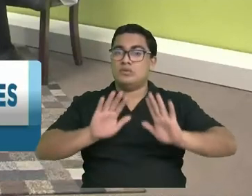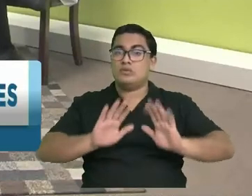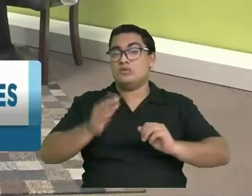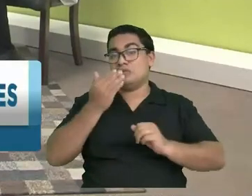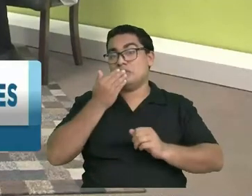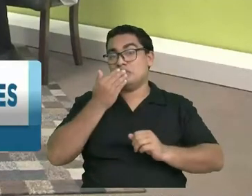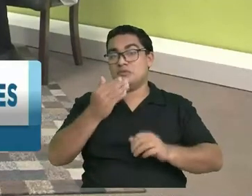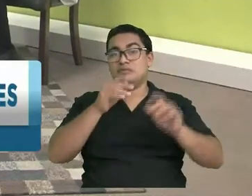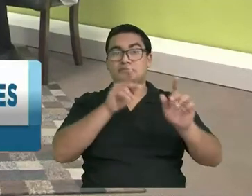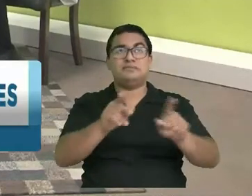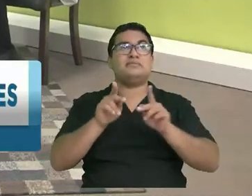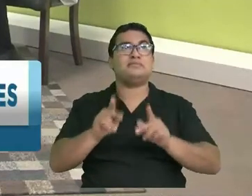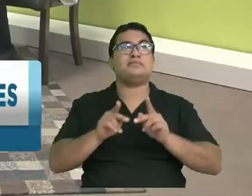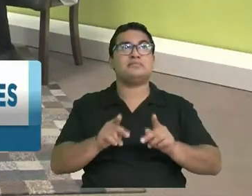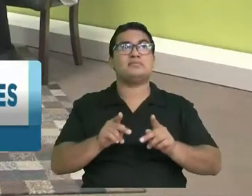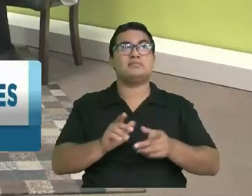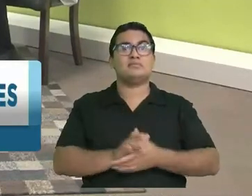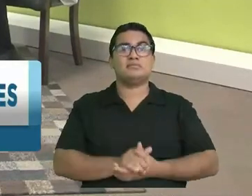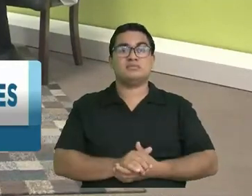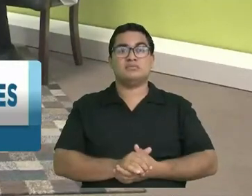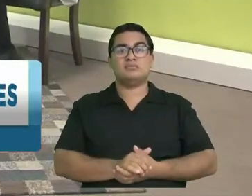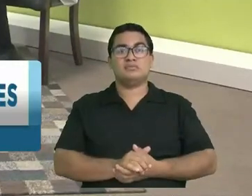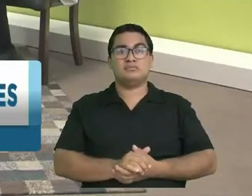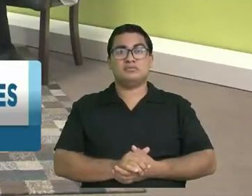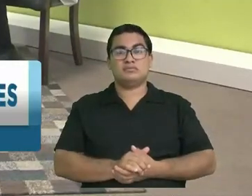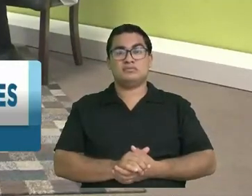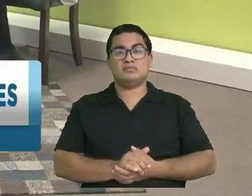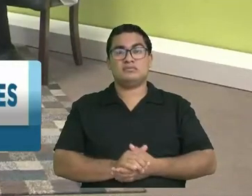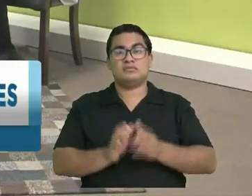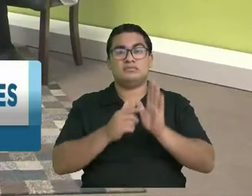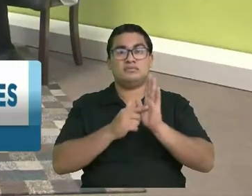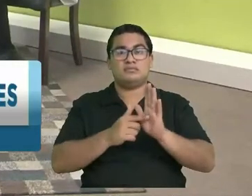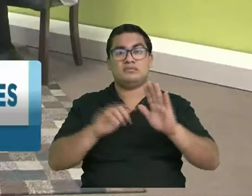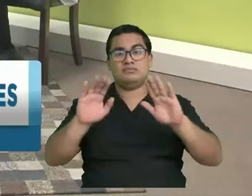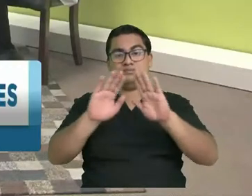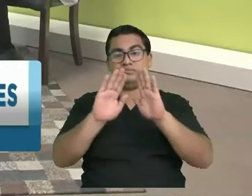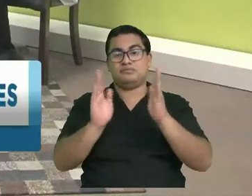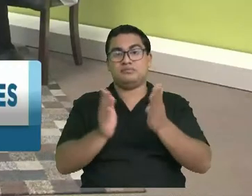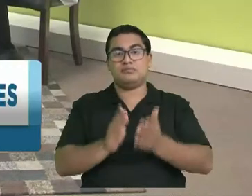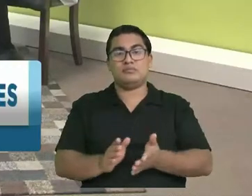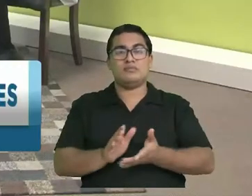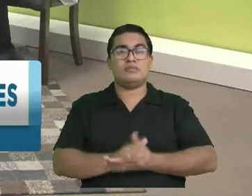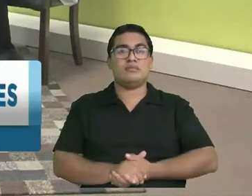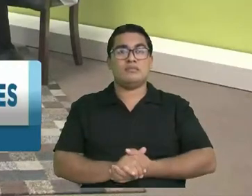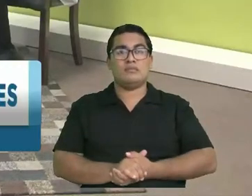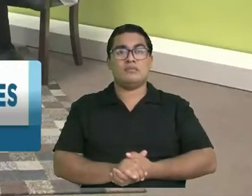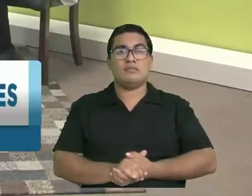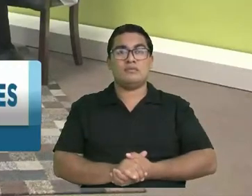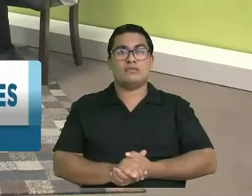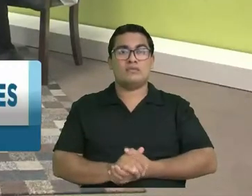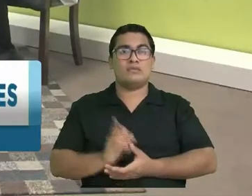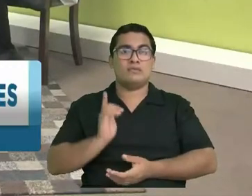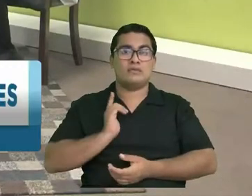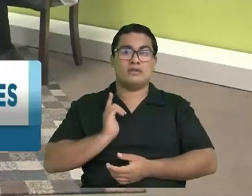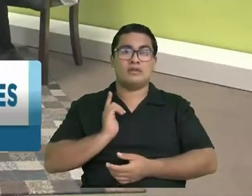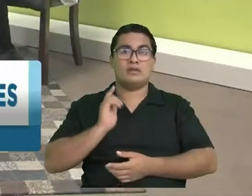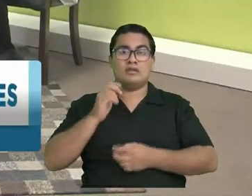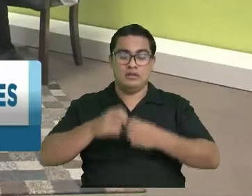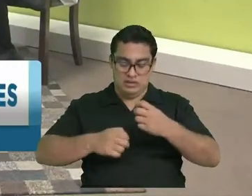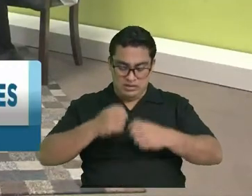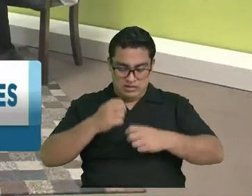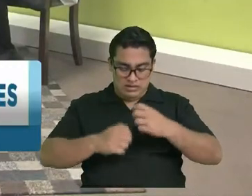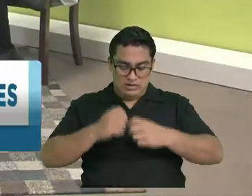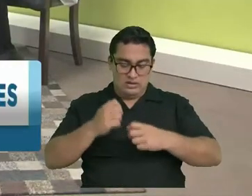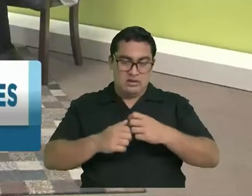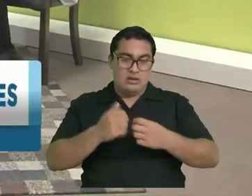al paciente. En ese caso de una chica o una mujer que tenga malformaciones por el uso